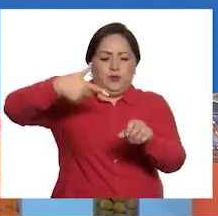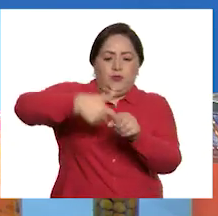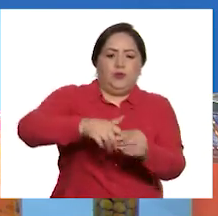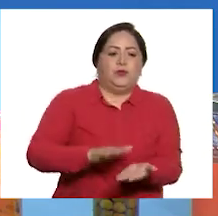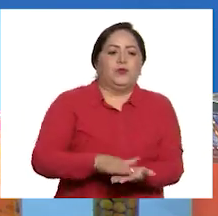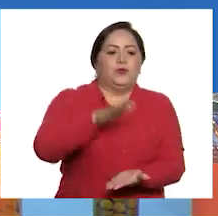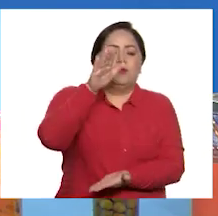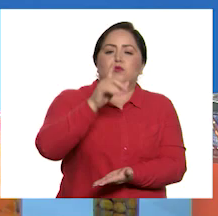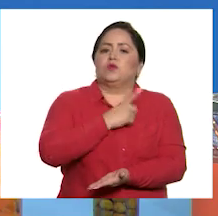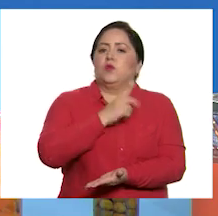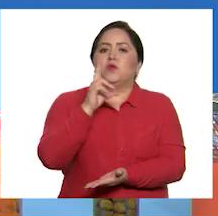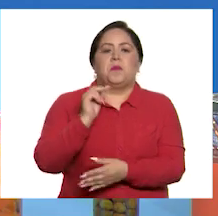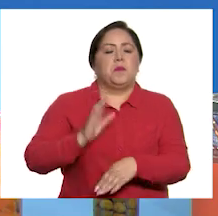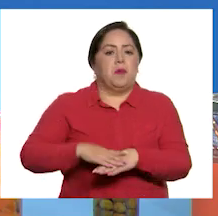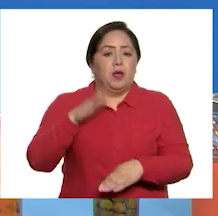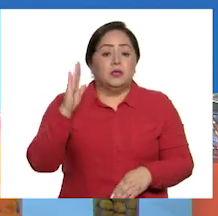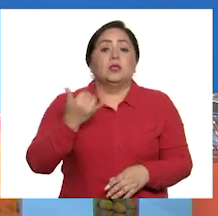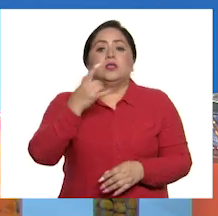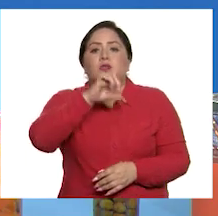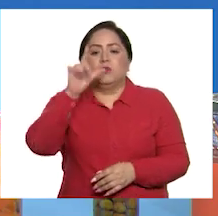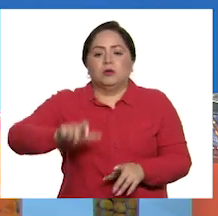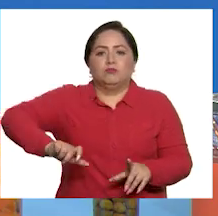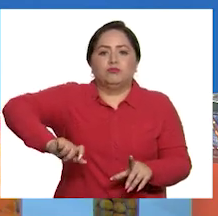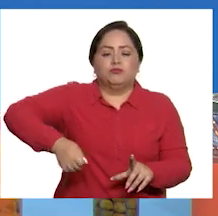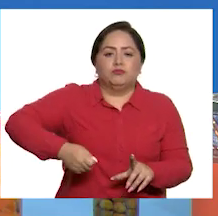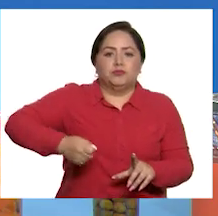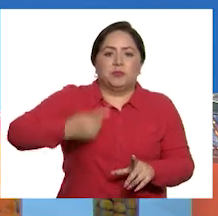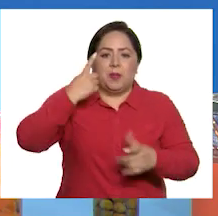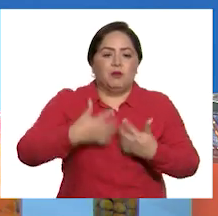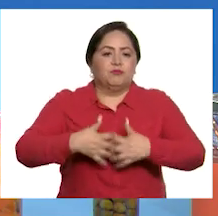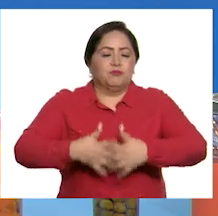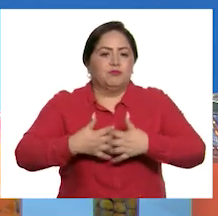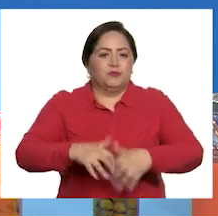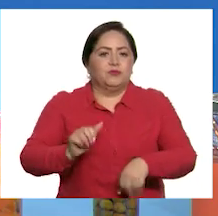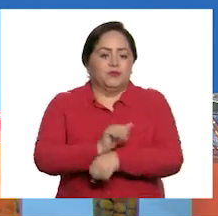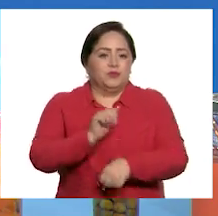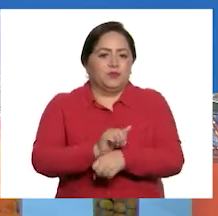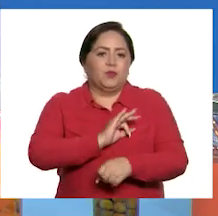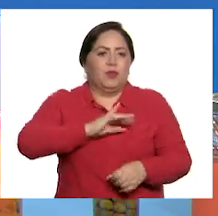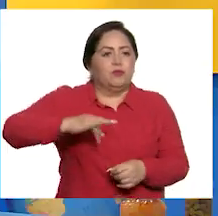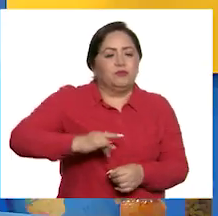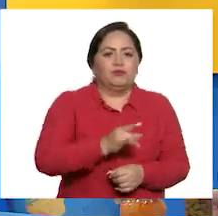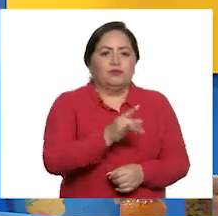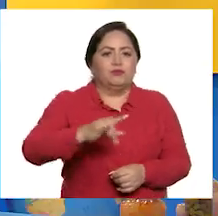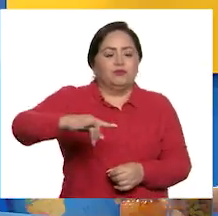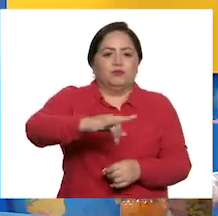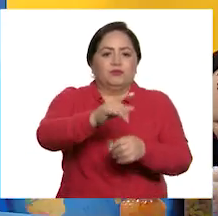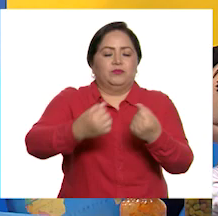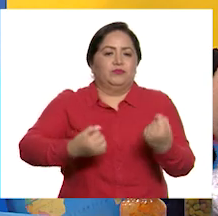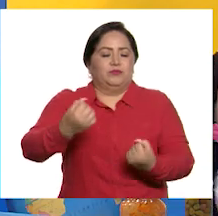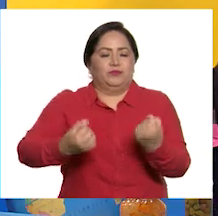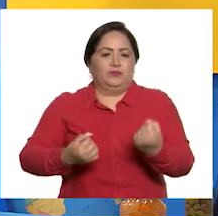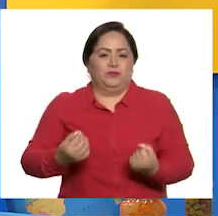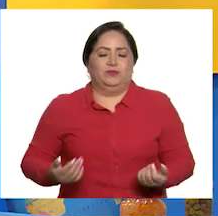carro cada que se necesita. Y luego se enciende el motor para que funcione el auto y se mueva.